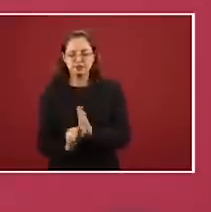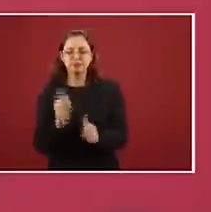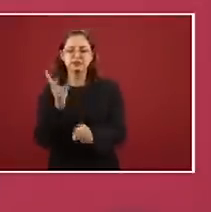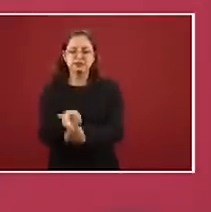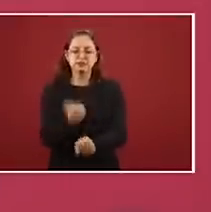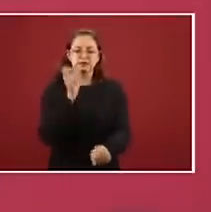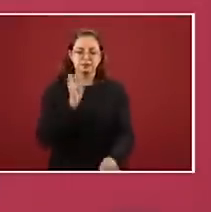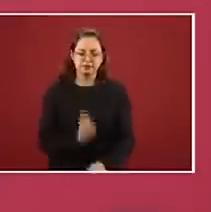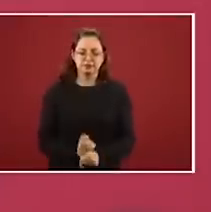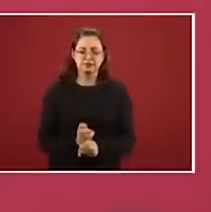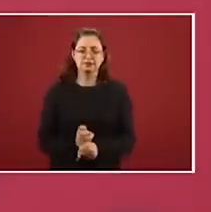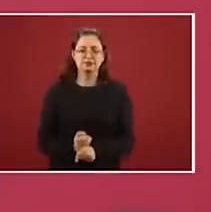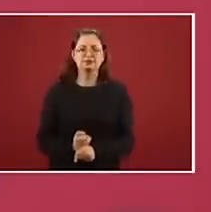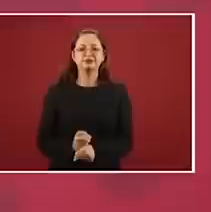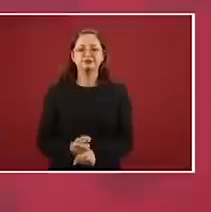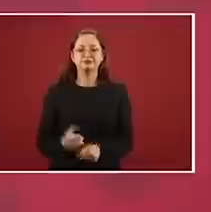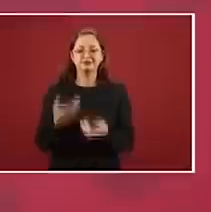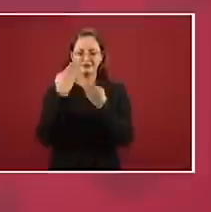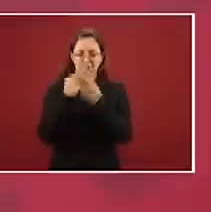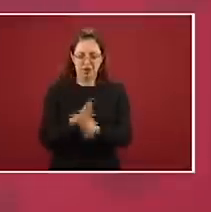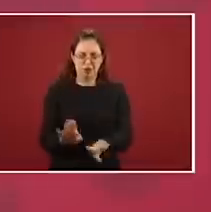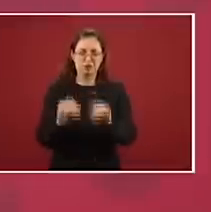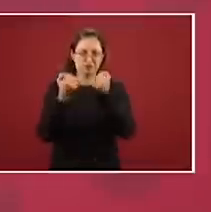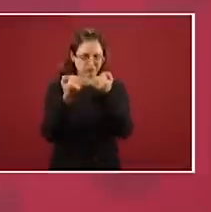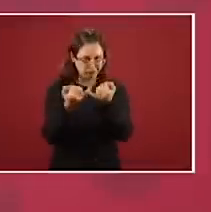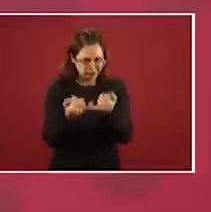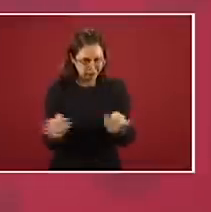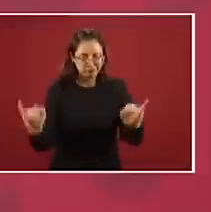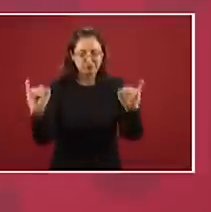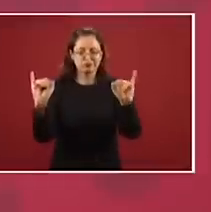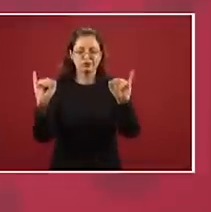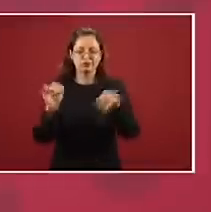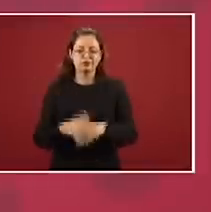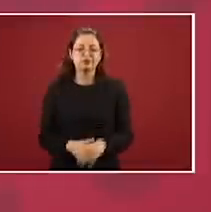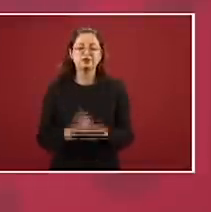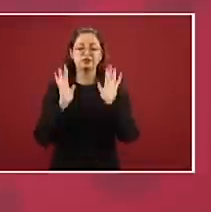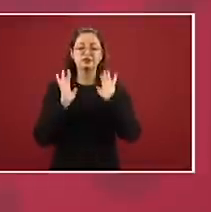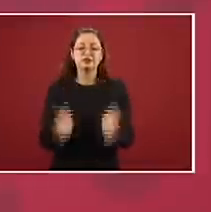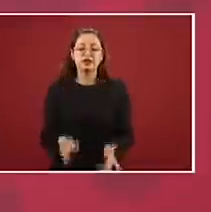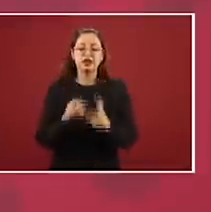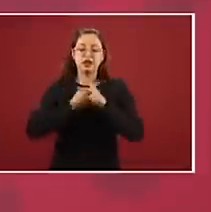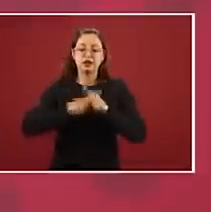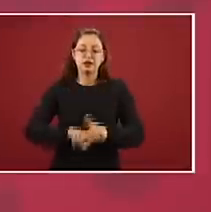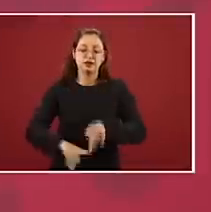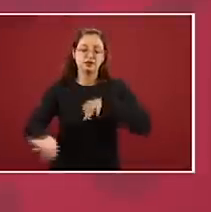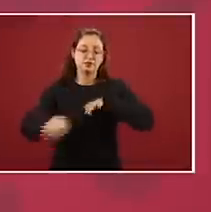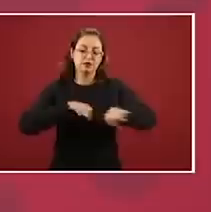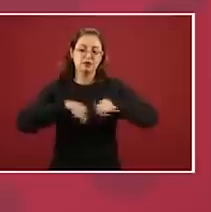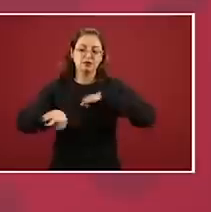a inaugurar las primeras. O sea, porque ya están trabajando,